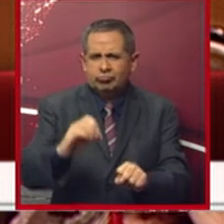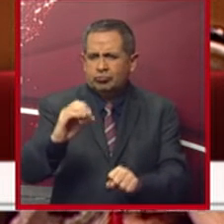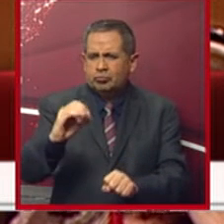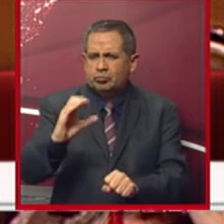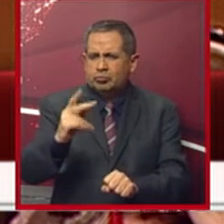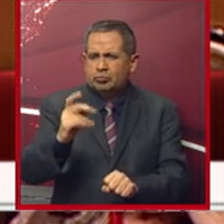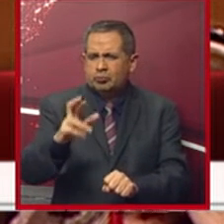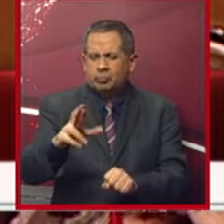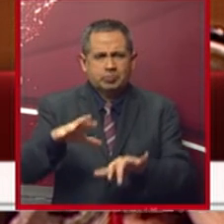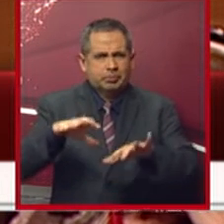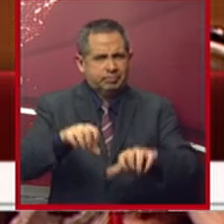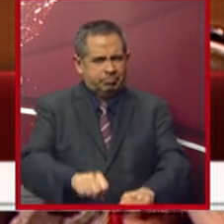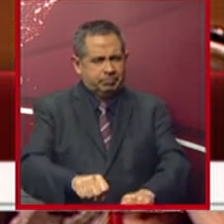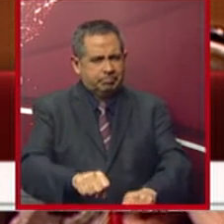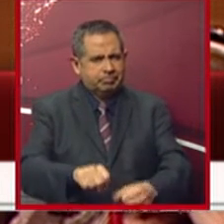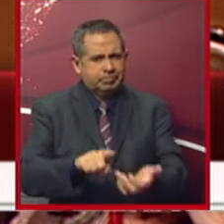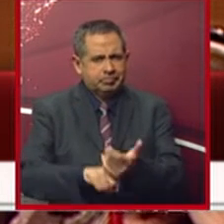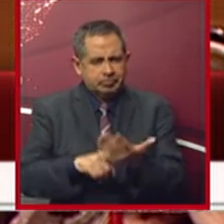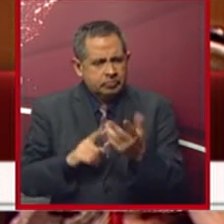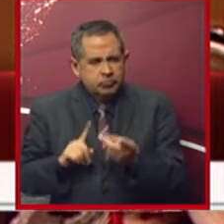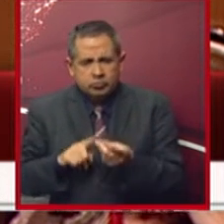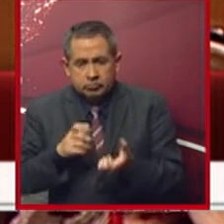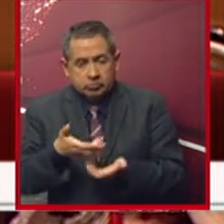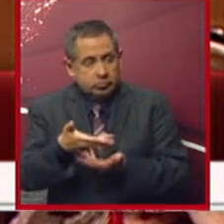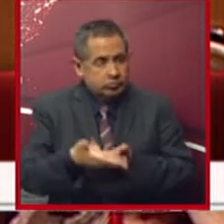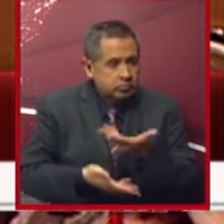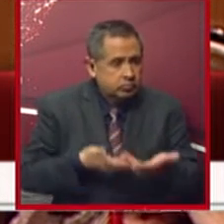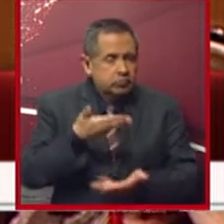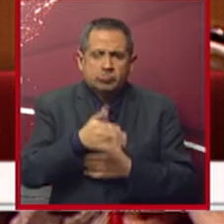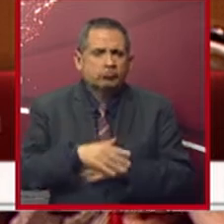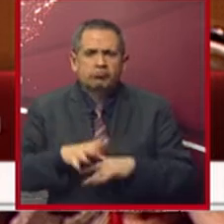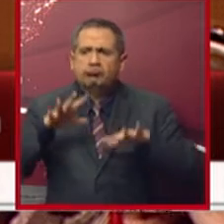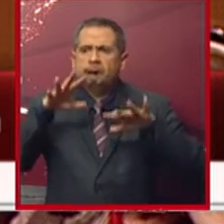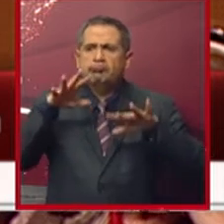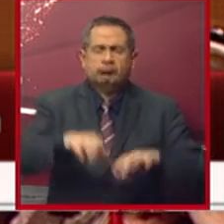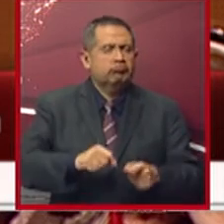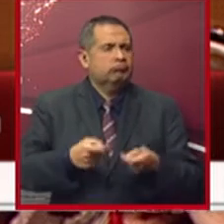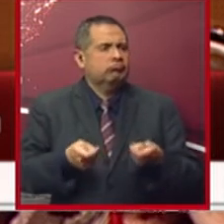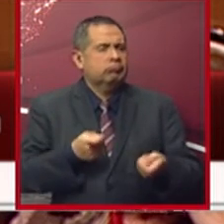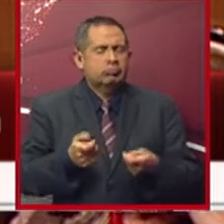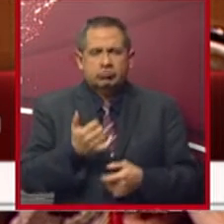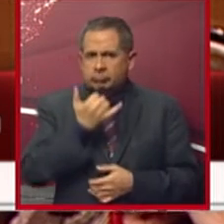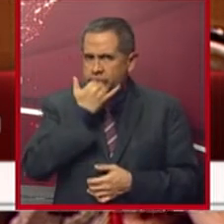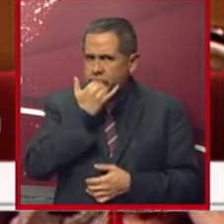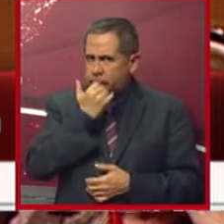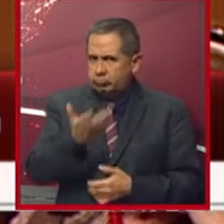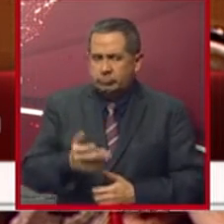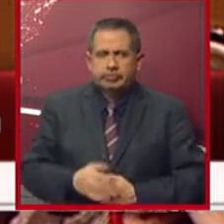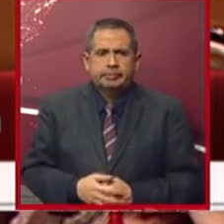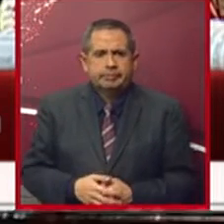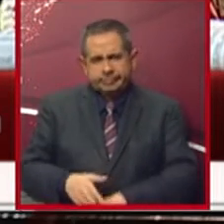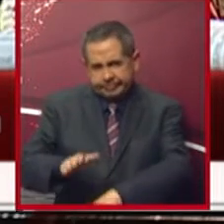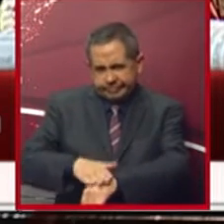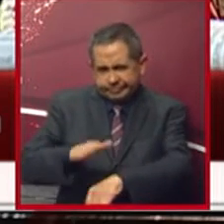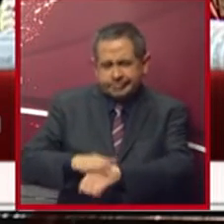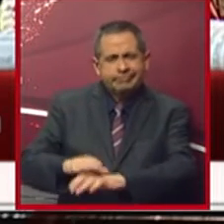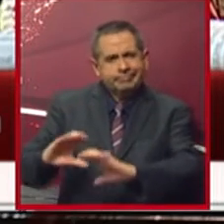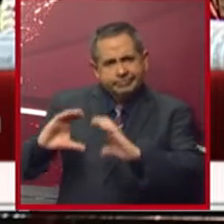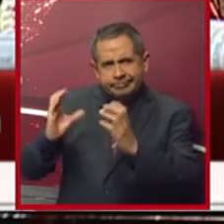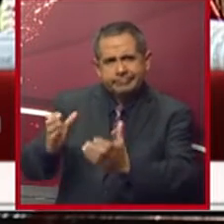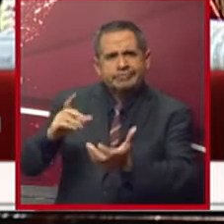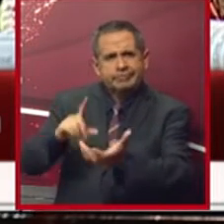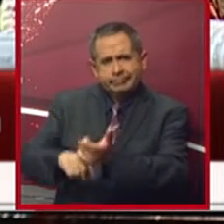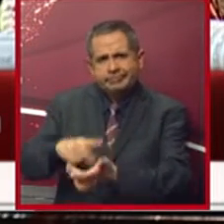discurso oficial alguno que la asocie con un modelo de servicio propio de las policías en las democracias. Hizo un llamado al Congreso de la Unión